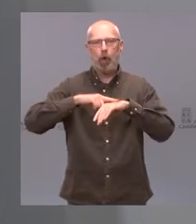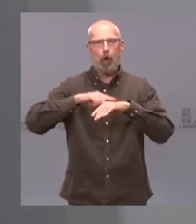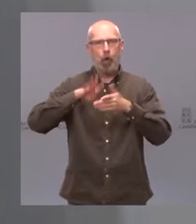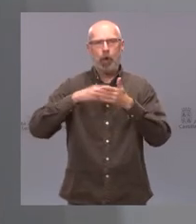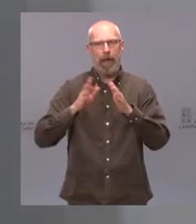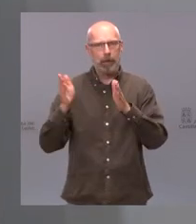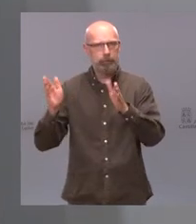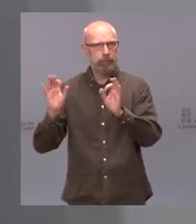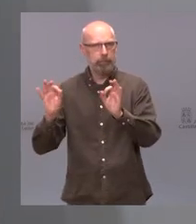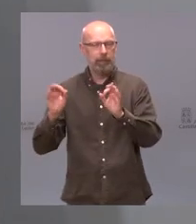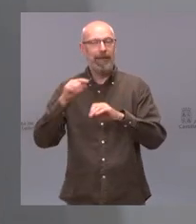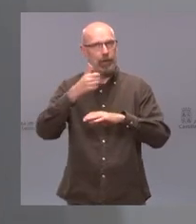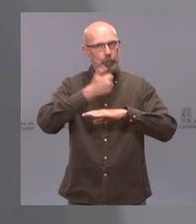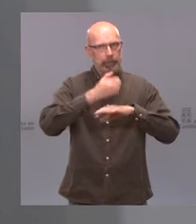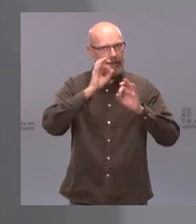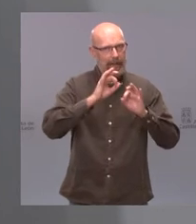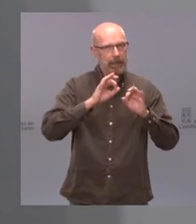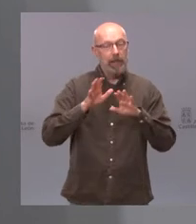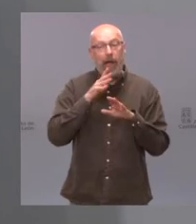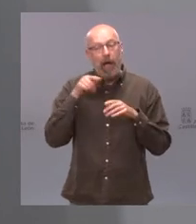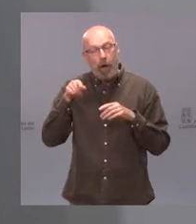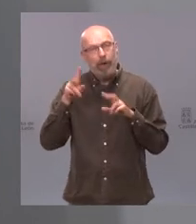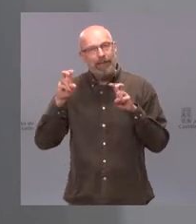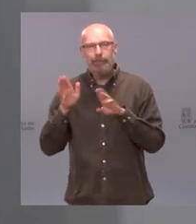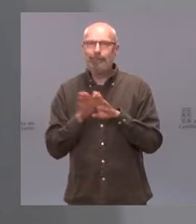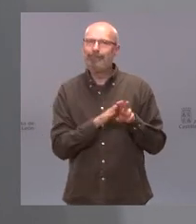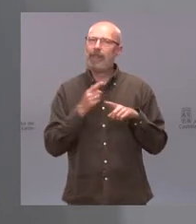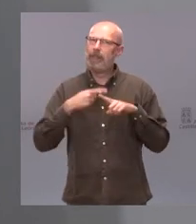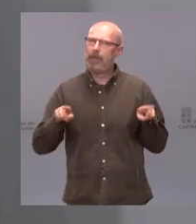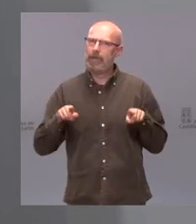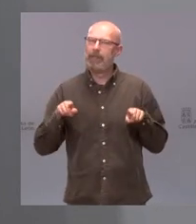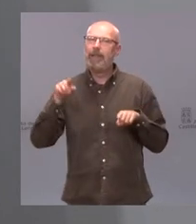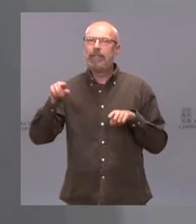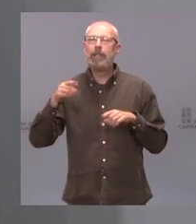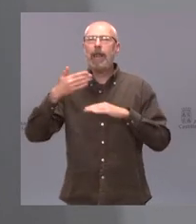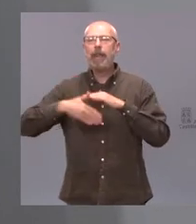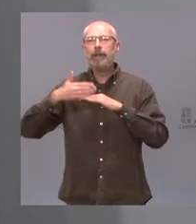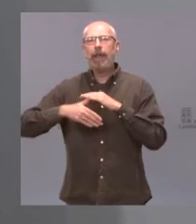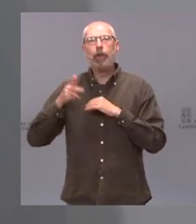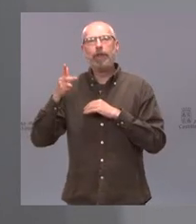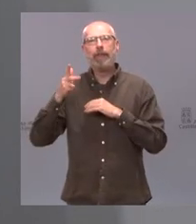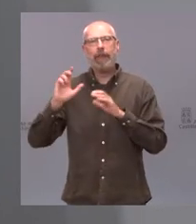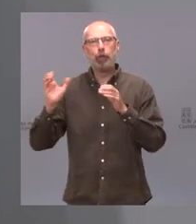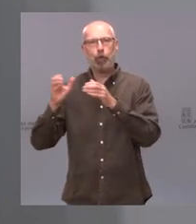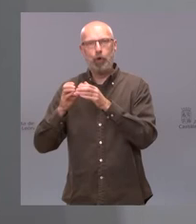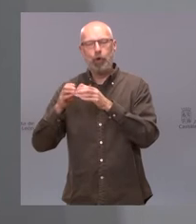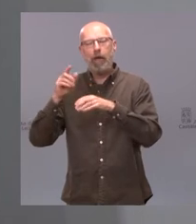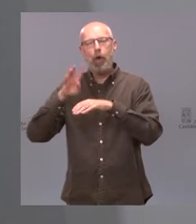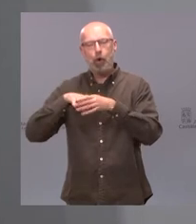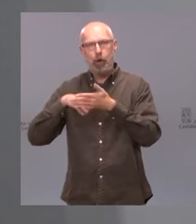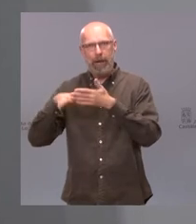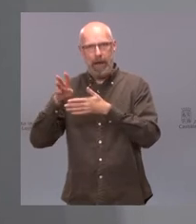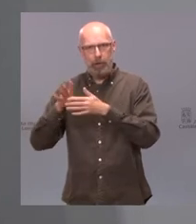es una regulación, limitación del derecho de reunión en un horario determinado, pero no es